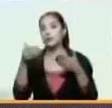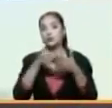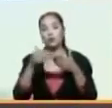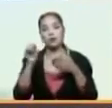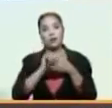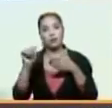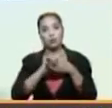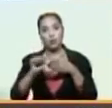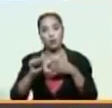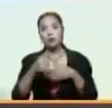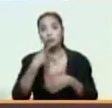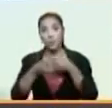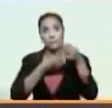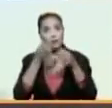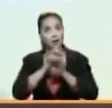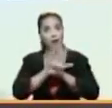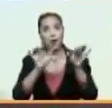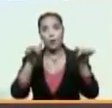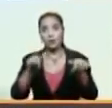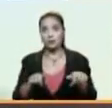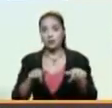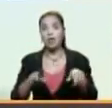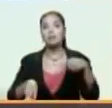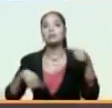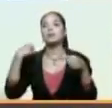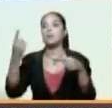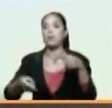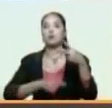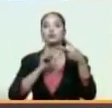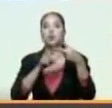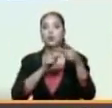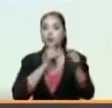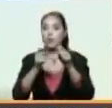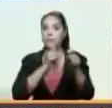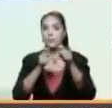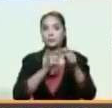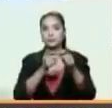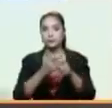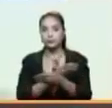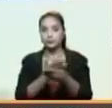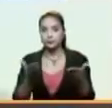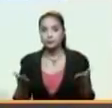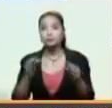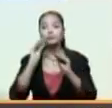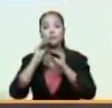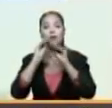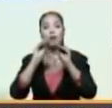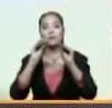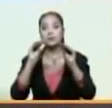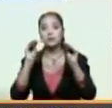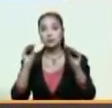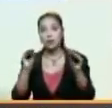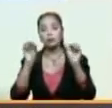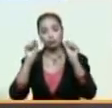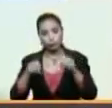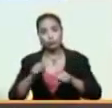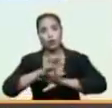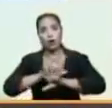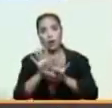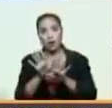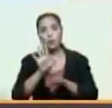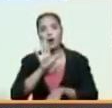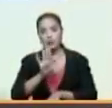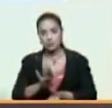dije yo aquí. Y luego hice una segunda rueda de prensa donde anuncié, y en efecto así